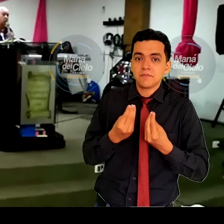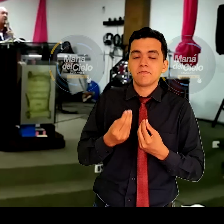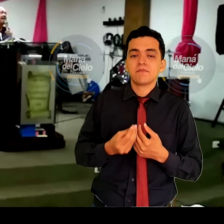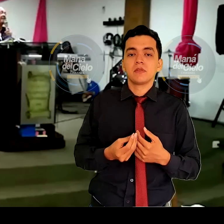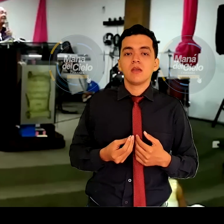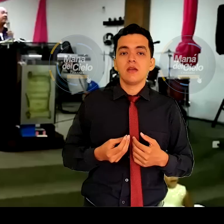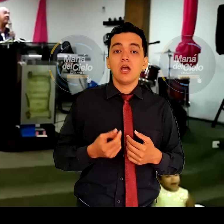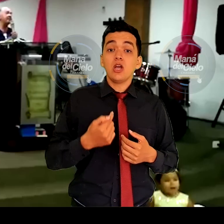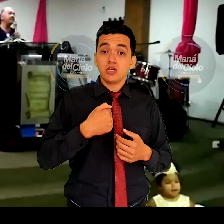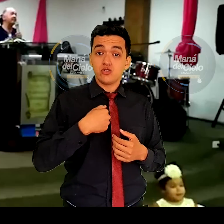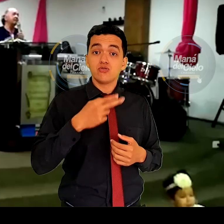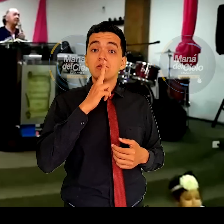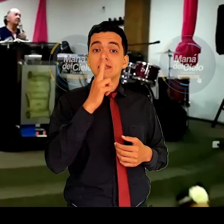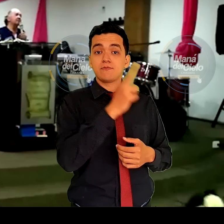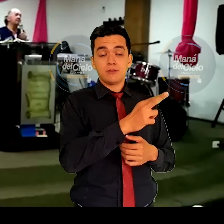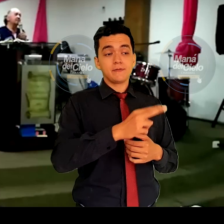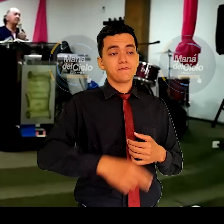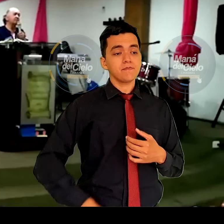Y un día le dije: